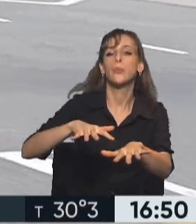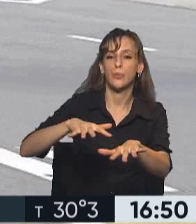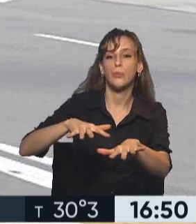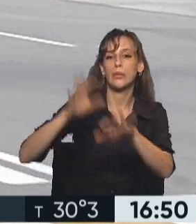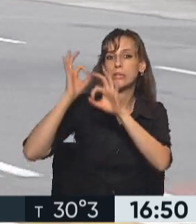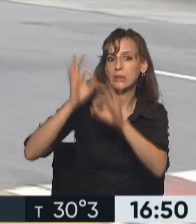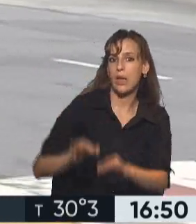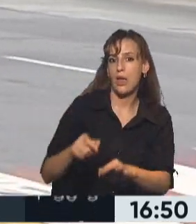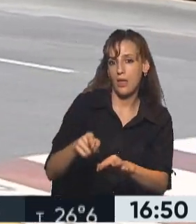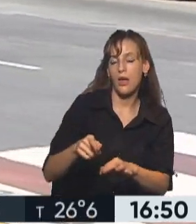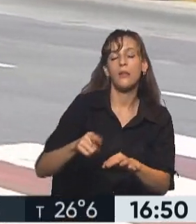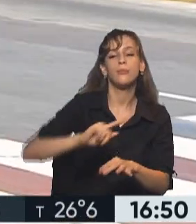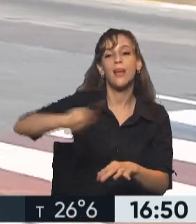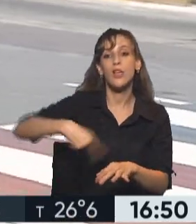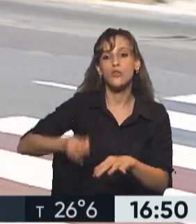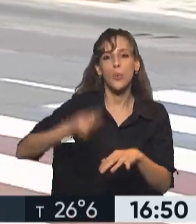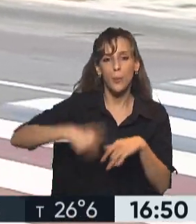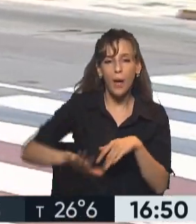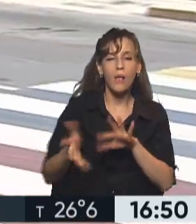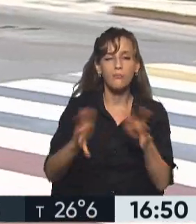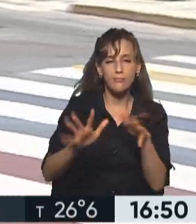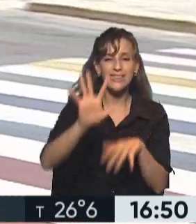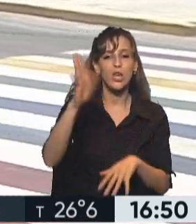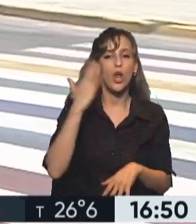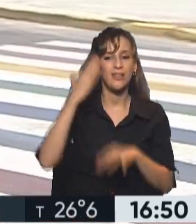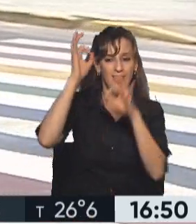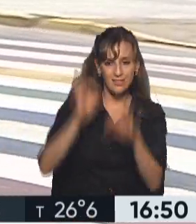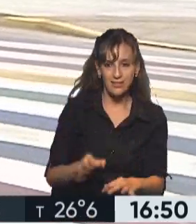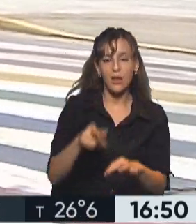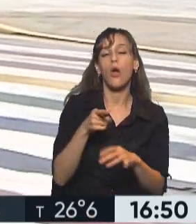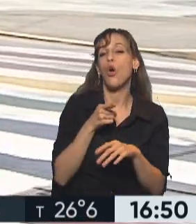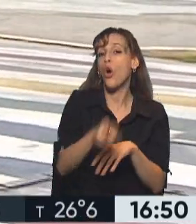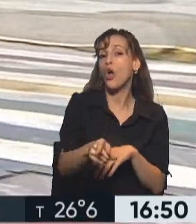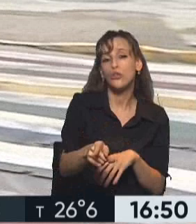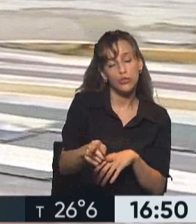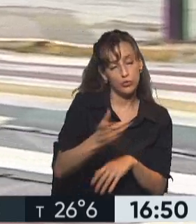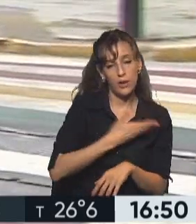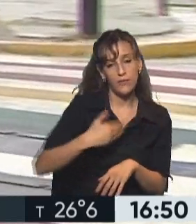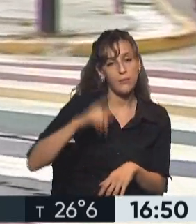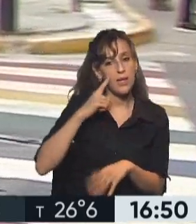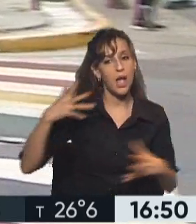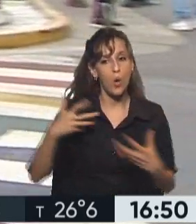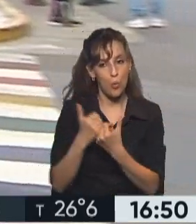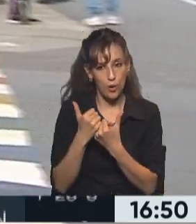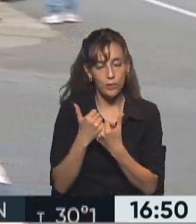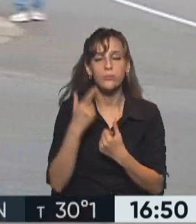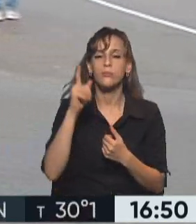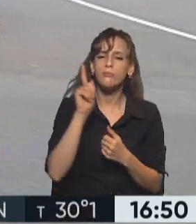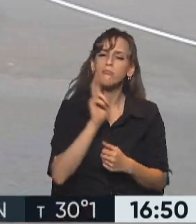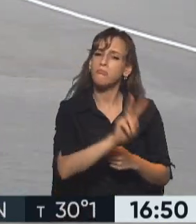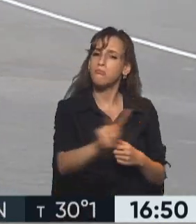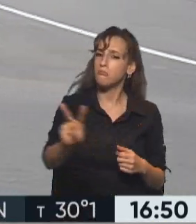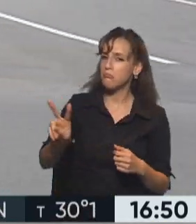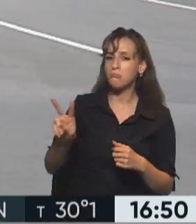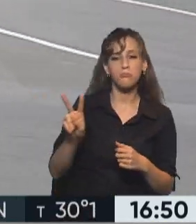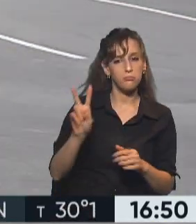ciudad. Ellos están convocados a partir de las 17 horas, están en contra del acuerdo con el Fondo Monetario Internacional, pero como ustedes verán en las imágenes,